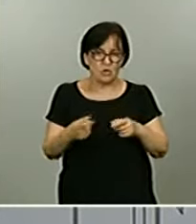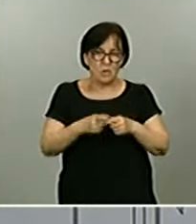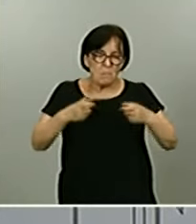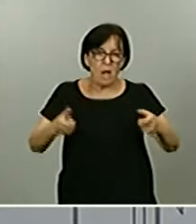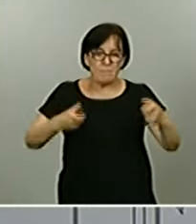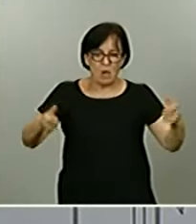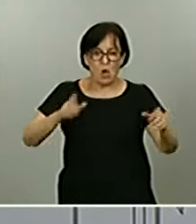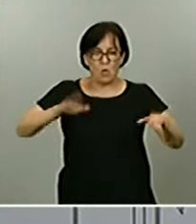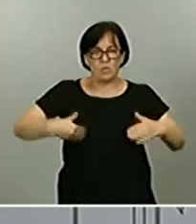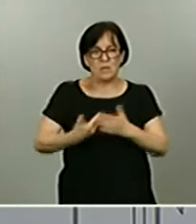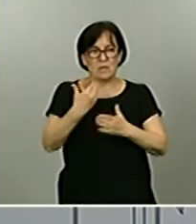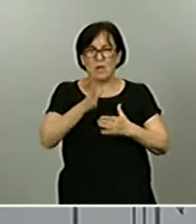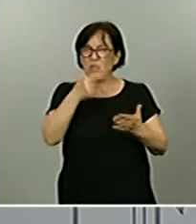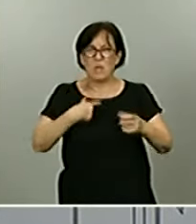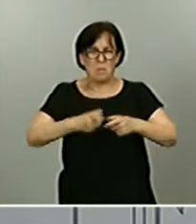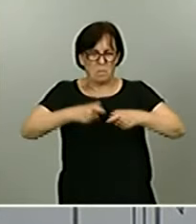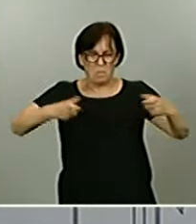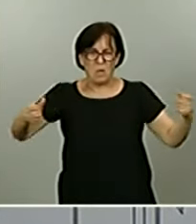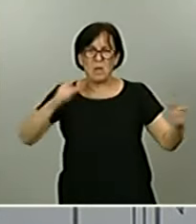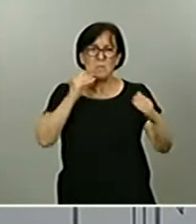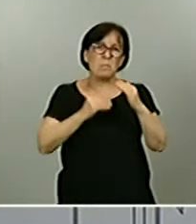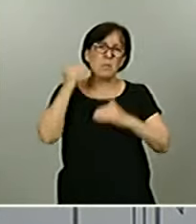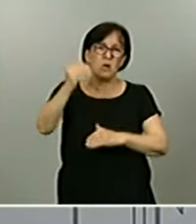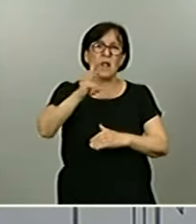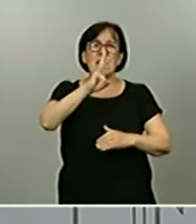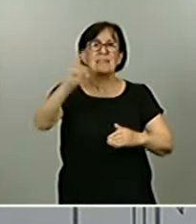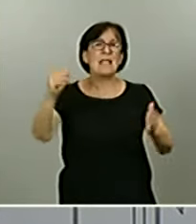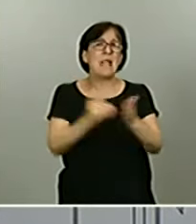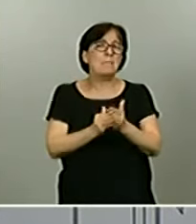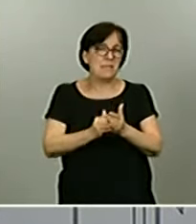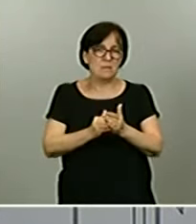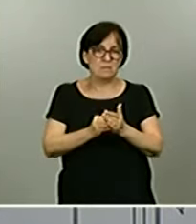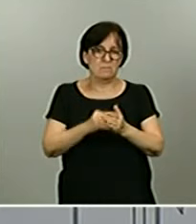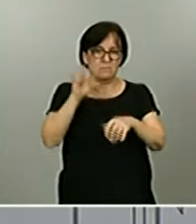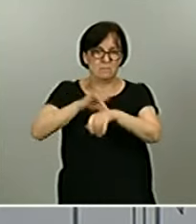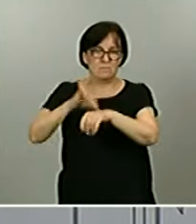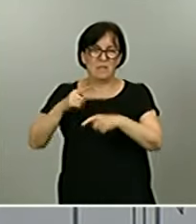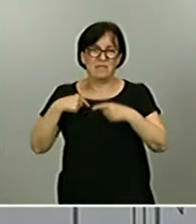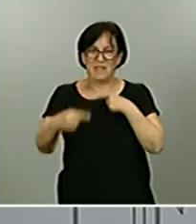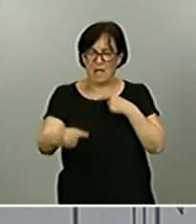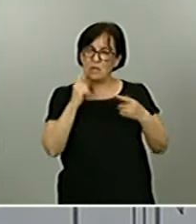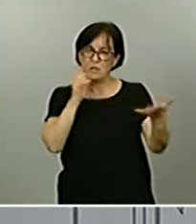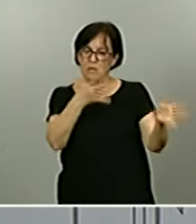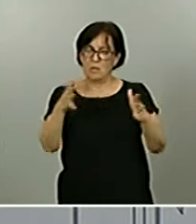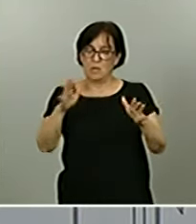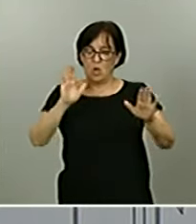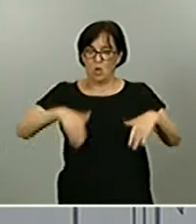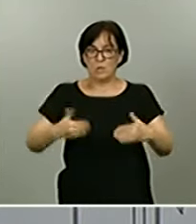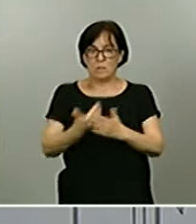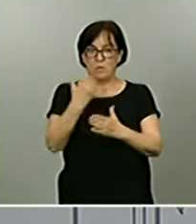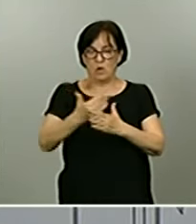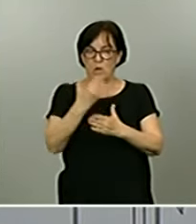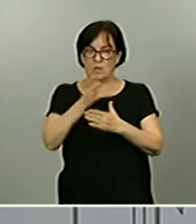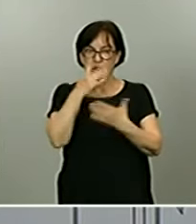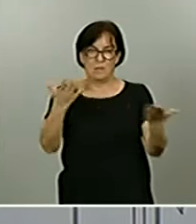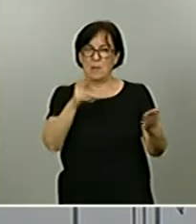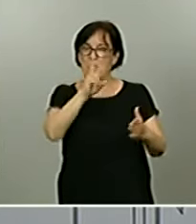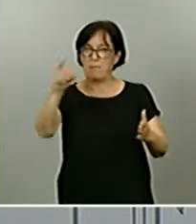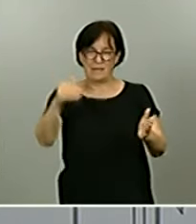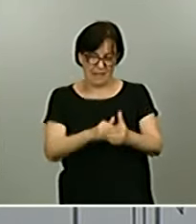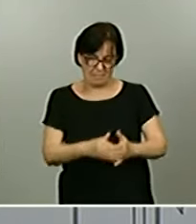en incrementos de por encima de los 30.000 casos diarios. Actualmente está en los últimos días con incrementos de alrededor de los 20.000. La